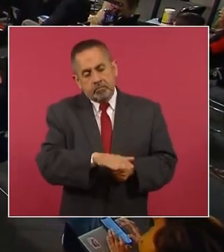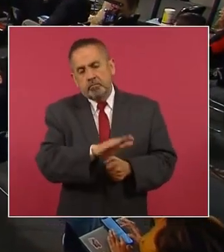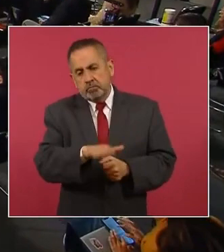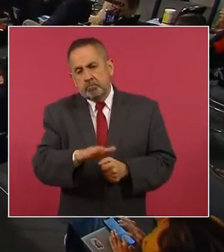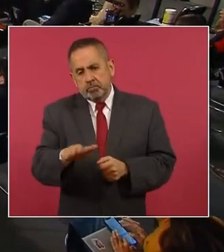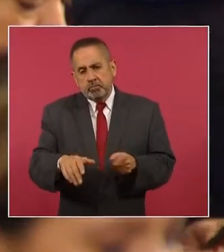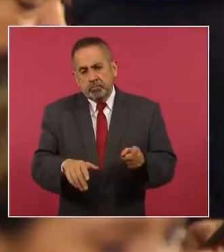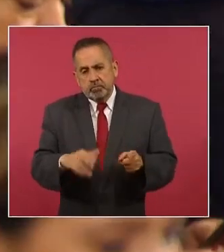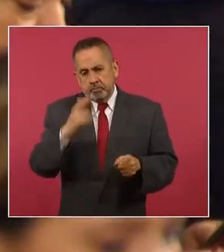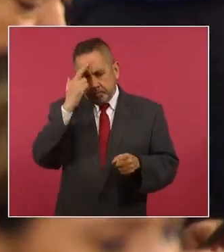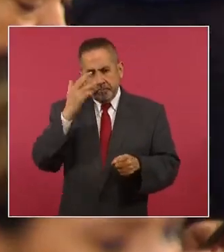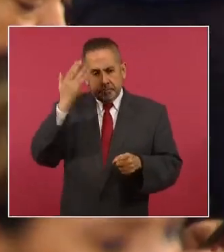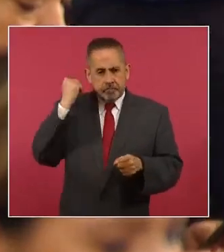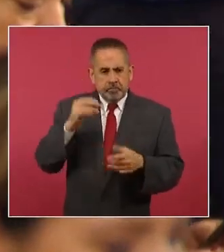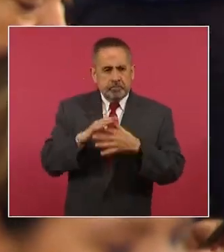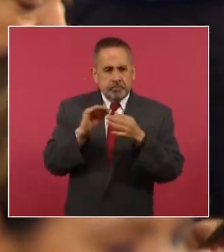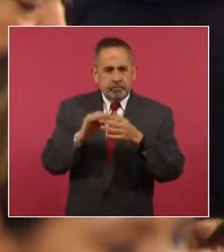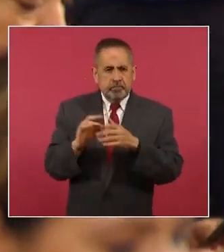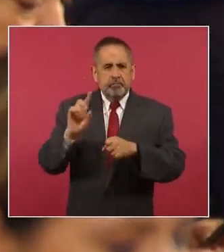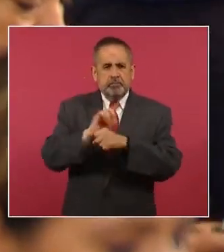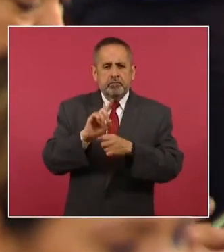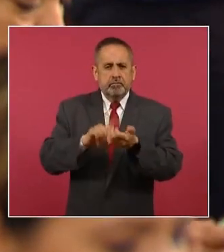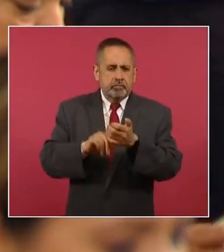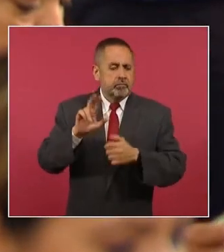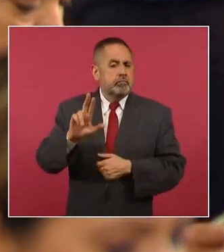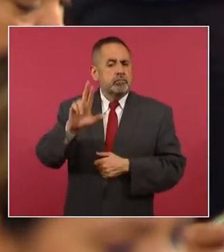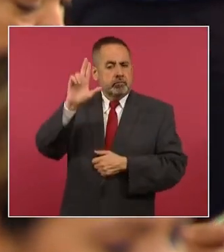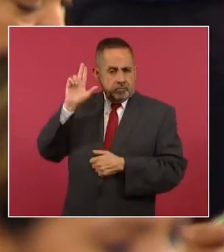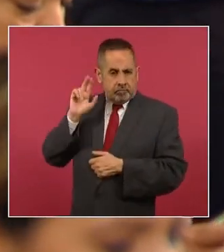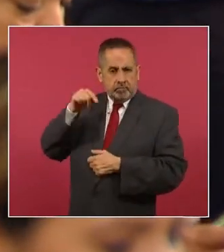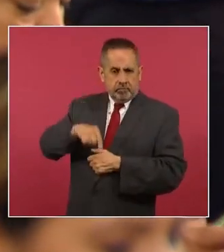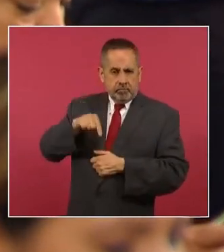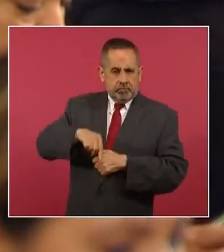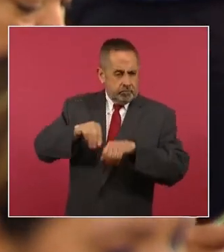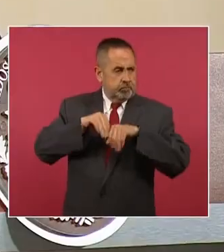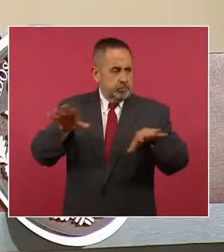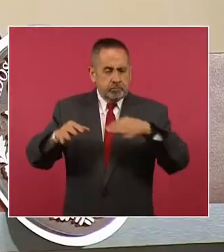se reportaron el pasado martes aquí en la mañanera.